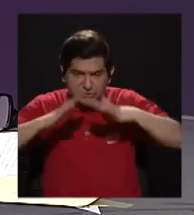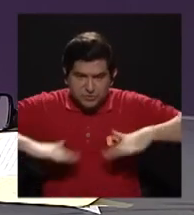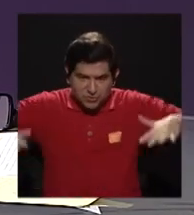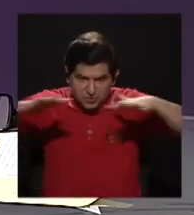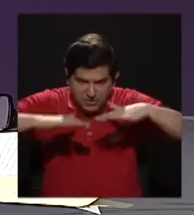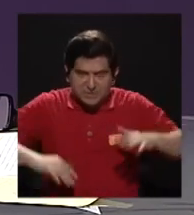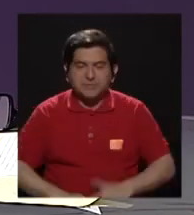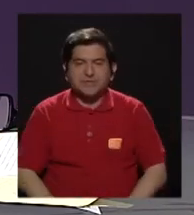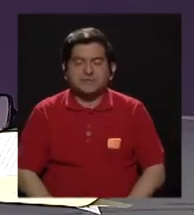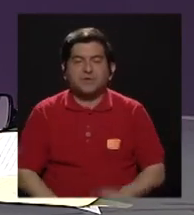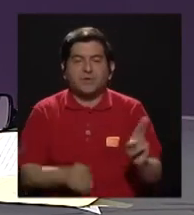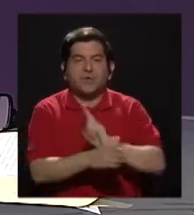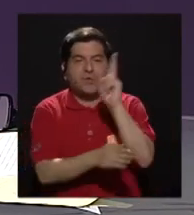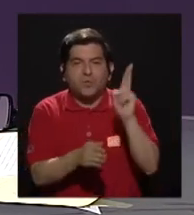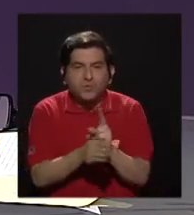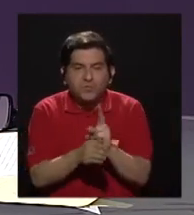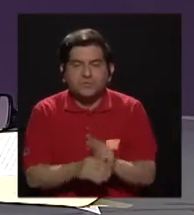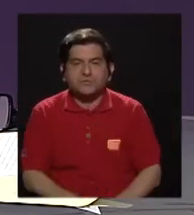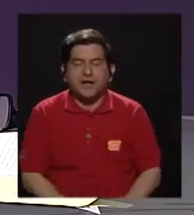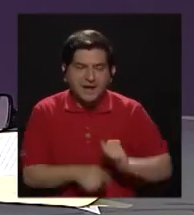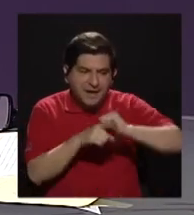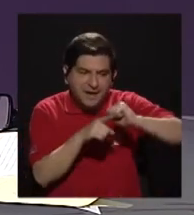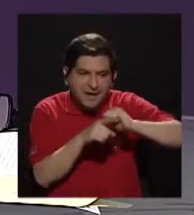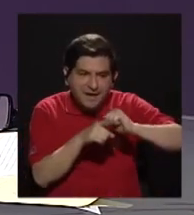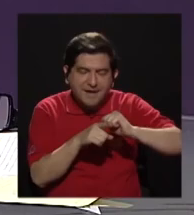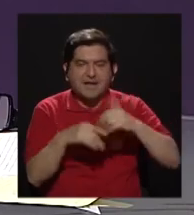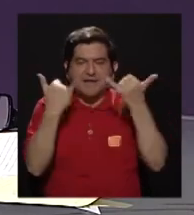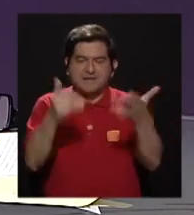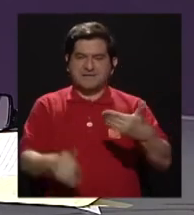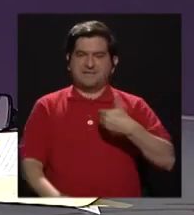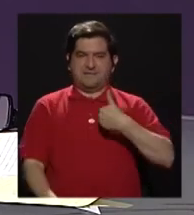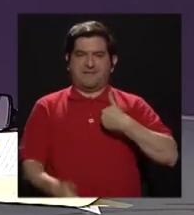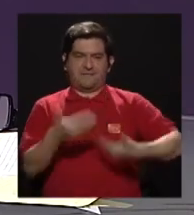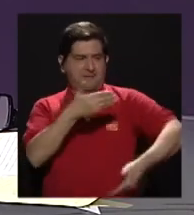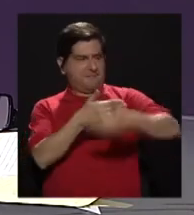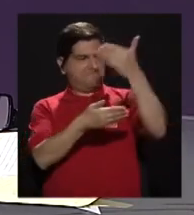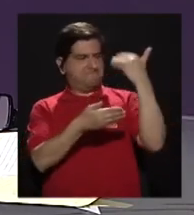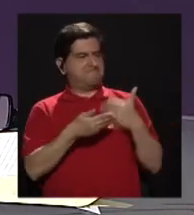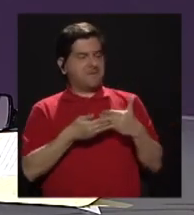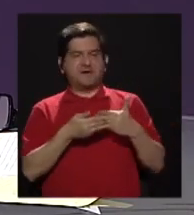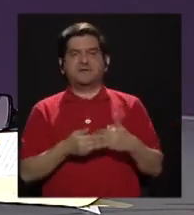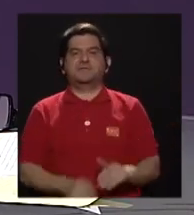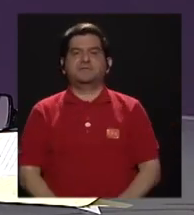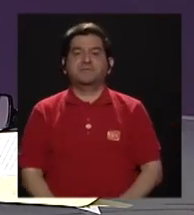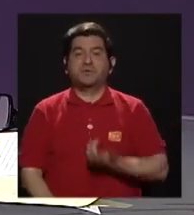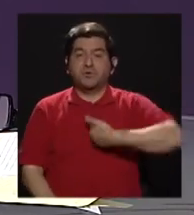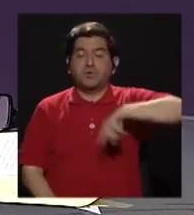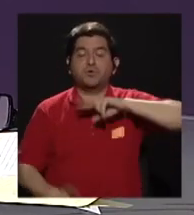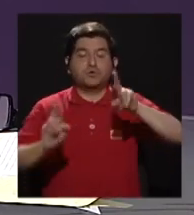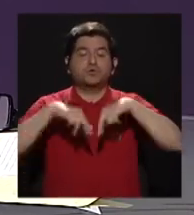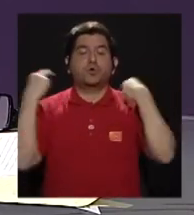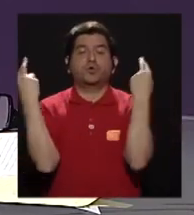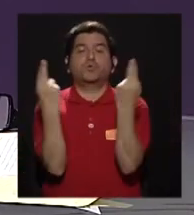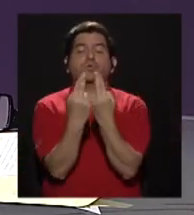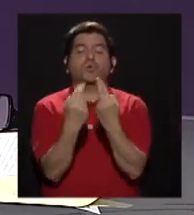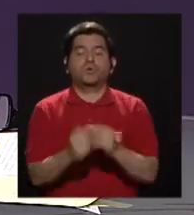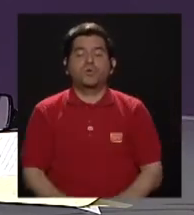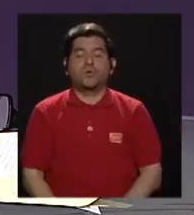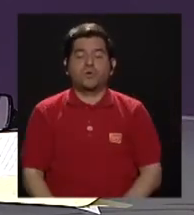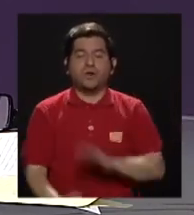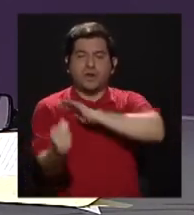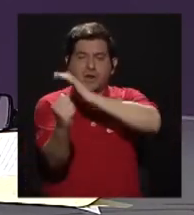irlos tomando con la capacidad que ellas han ido adquiriendo en eso, cuando nos reunimos, cuando nos